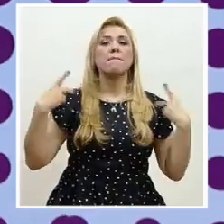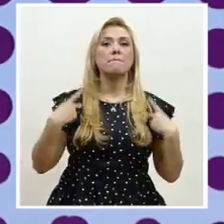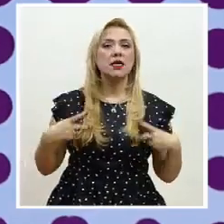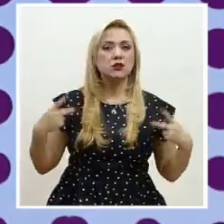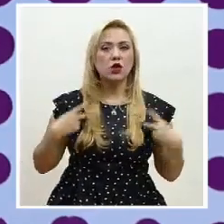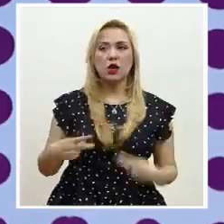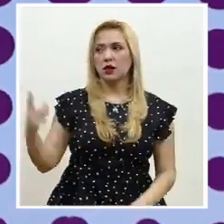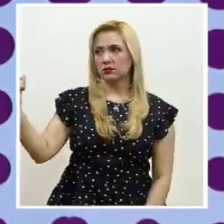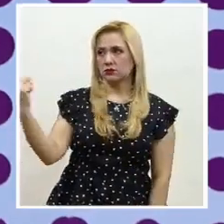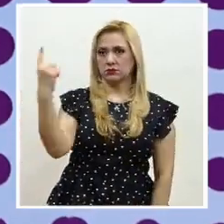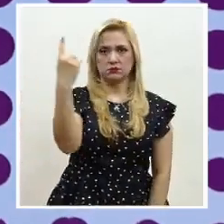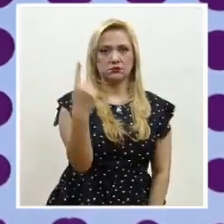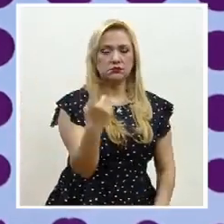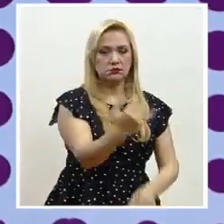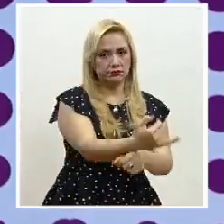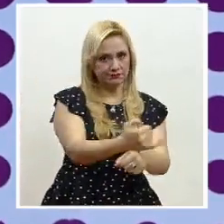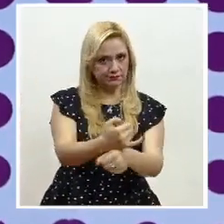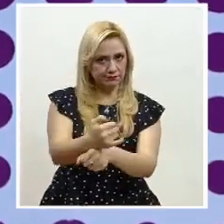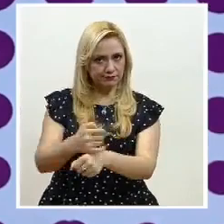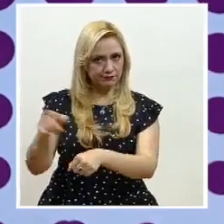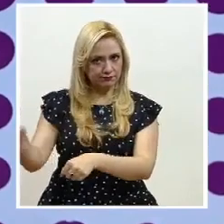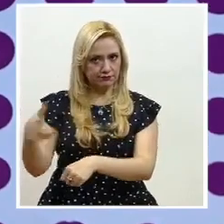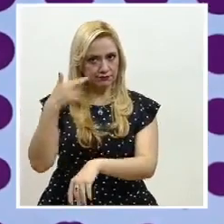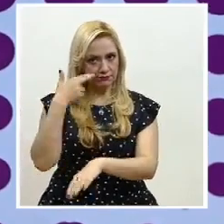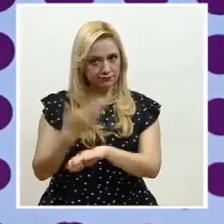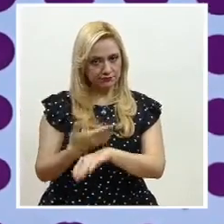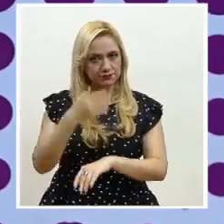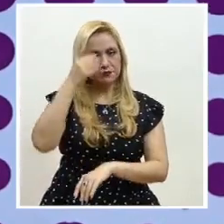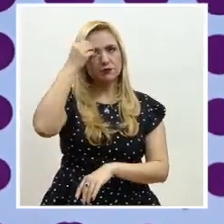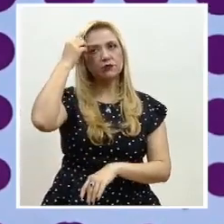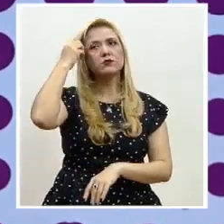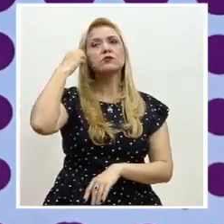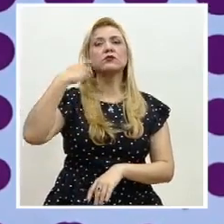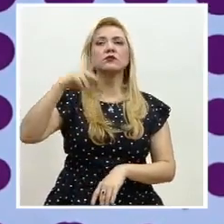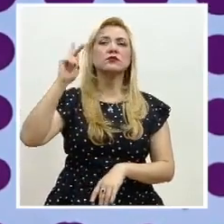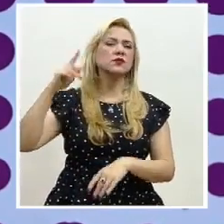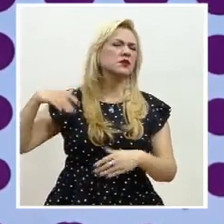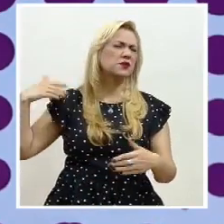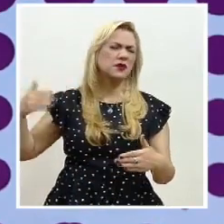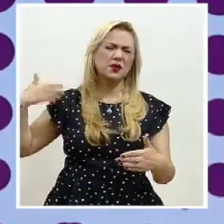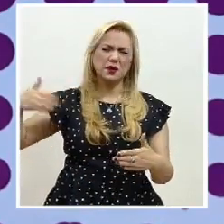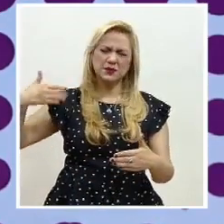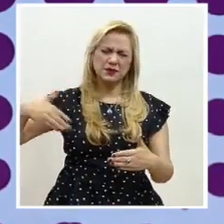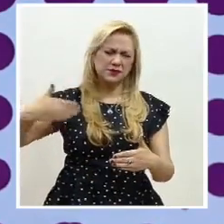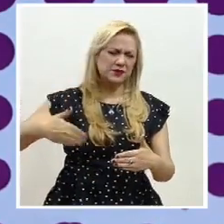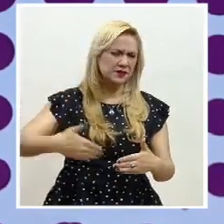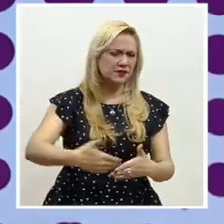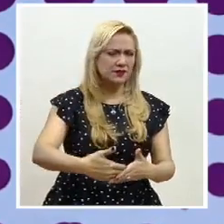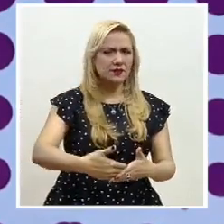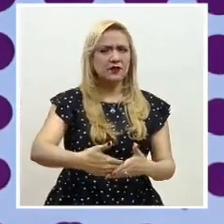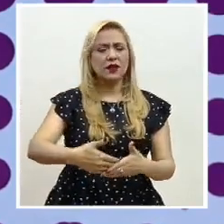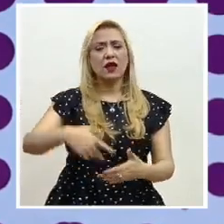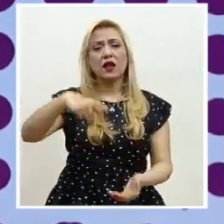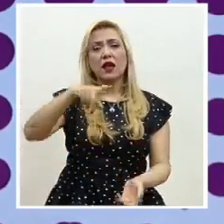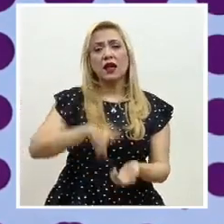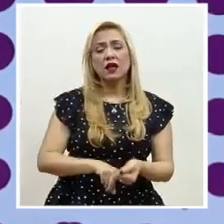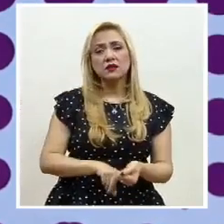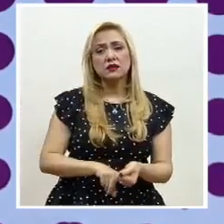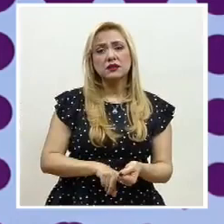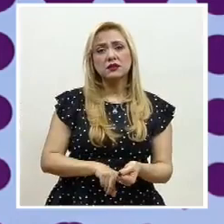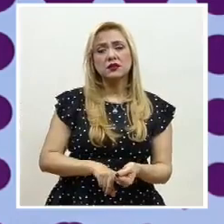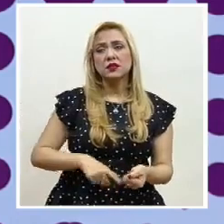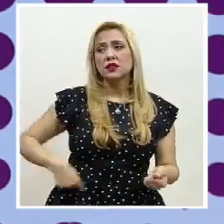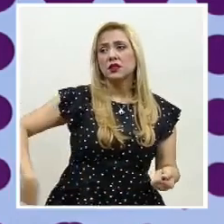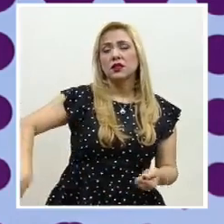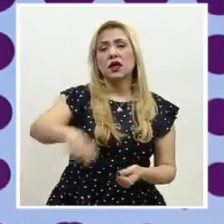estudio y cuenta. Pero durante mucho tiempo, hasta en el lenguaje legislativo y la obligación legislativa, había un perfil acotado en nuestro